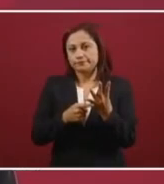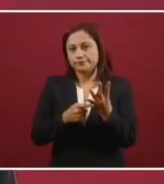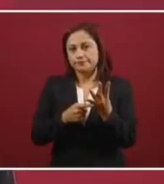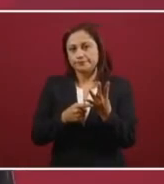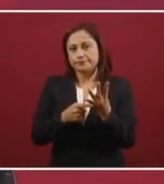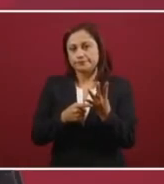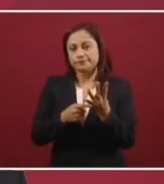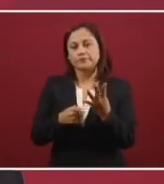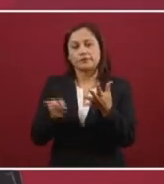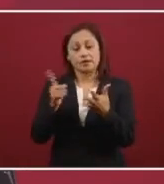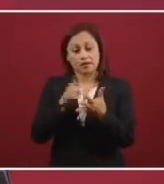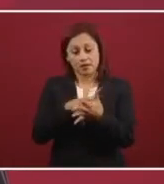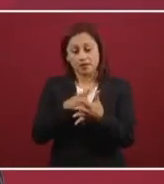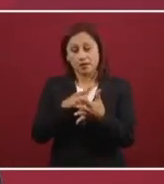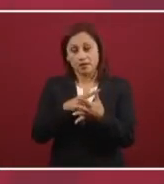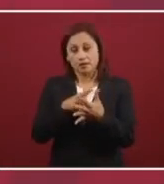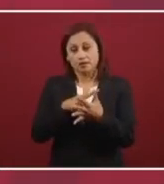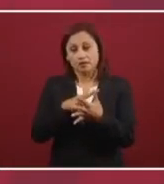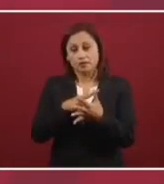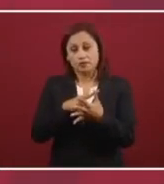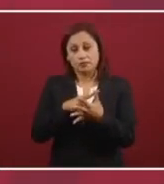Y un tema que